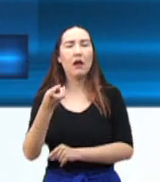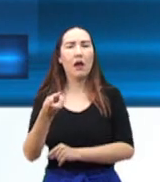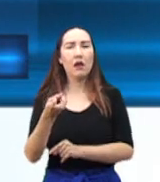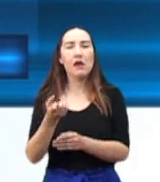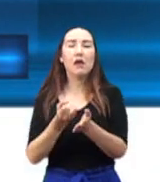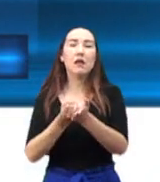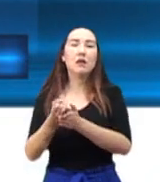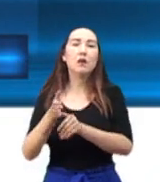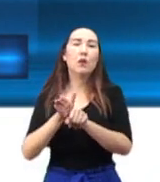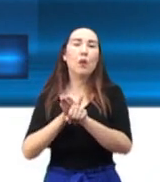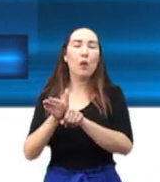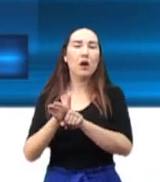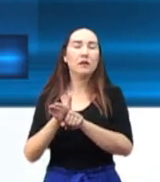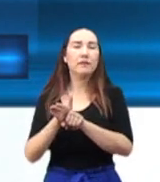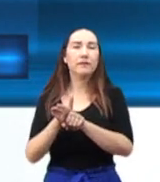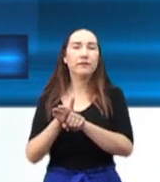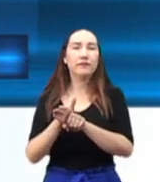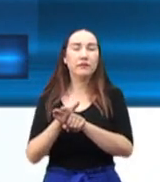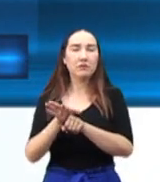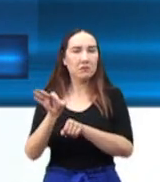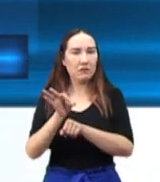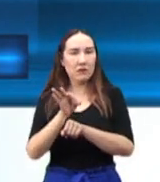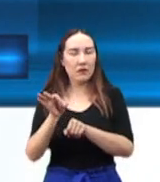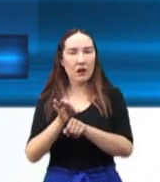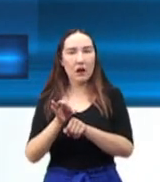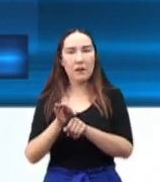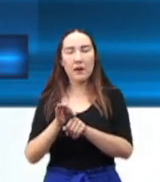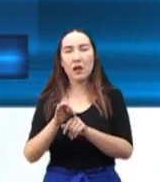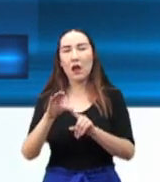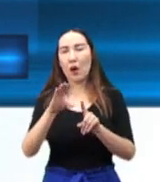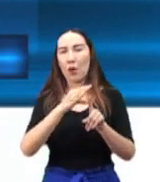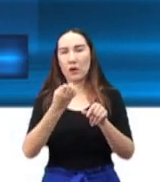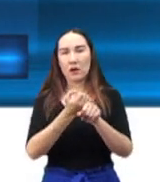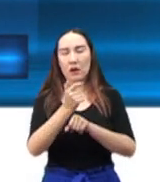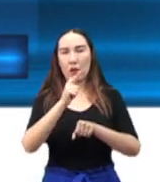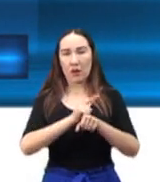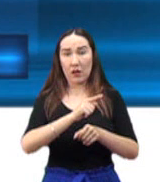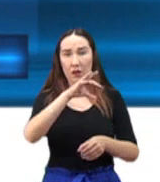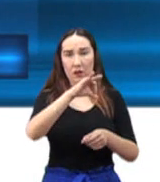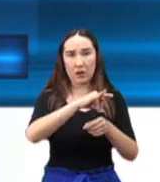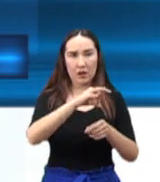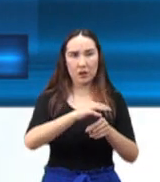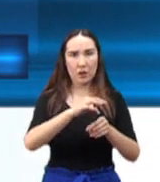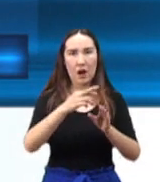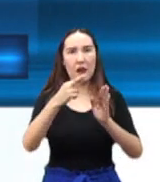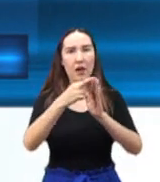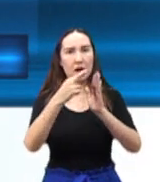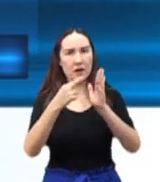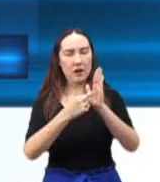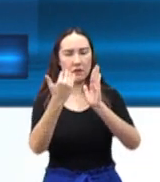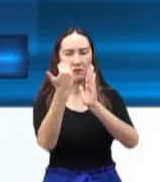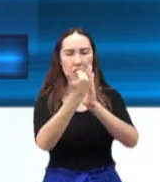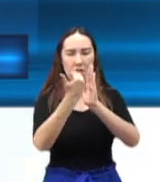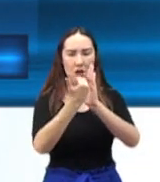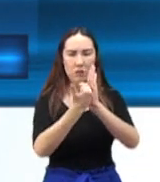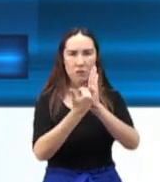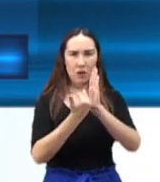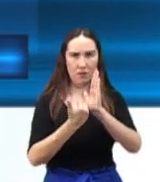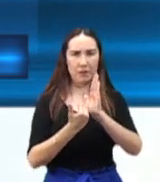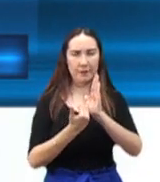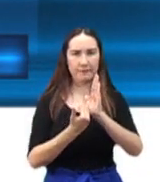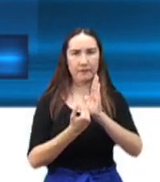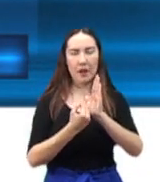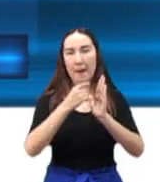de trasladarle al Consejo Estatal Electoral que establezca lineamientos con una serie de acciones afirmativas